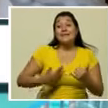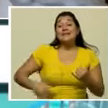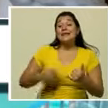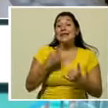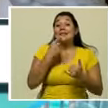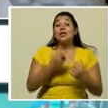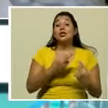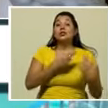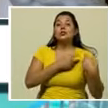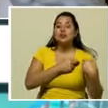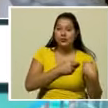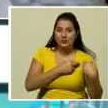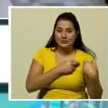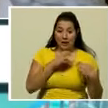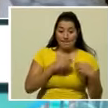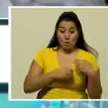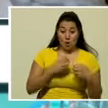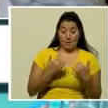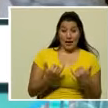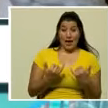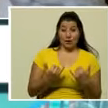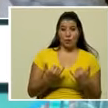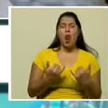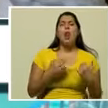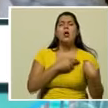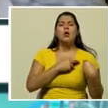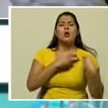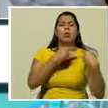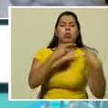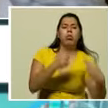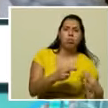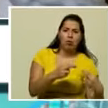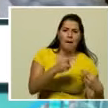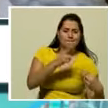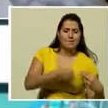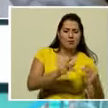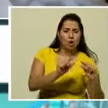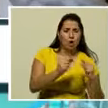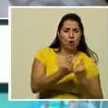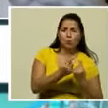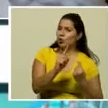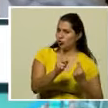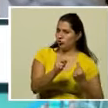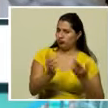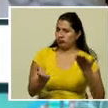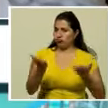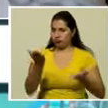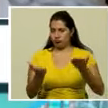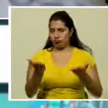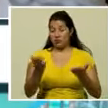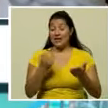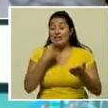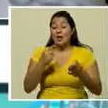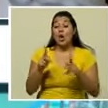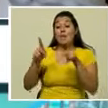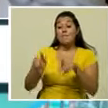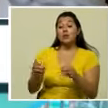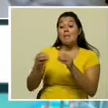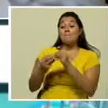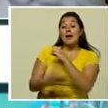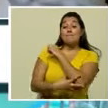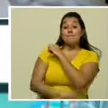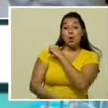de esta crisis, dijo, con equidad y equilibrio. Y dijo textualmente que los más pobres y vulnerables